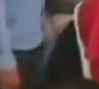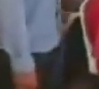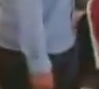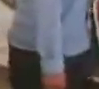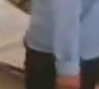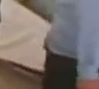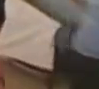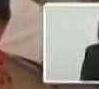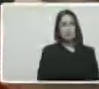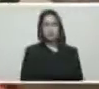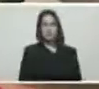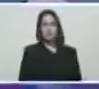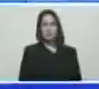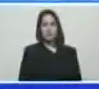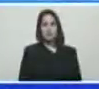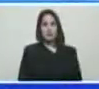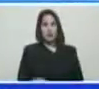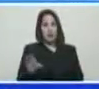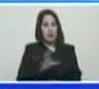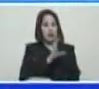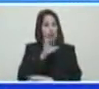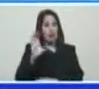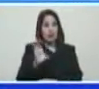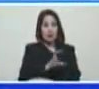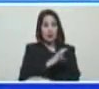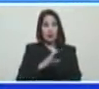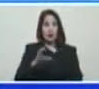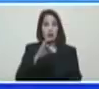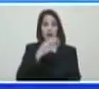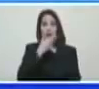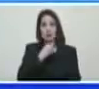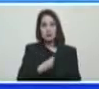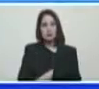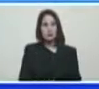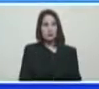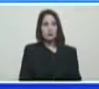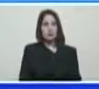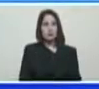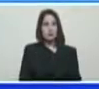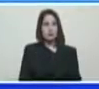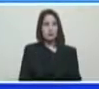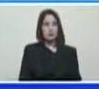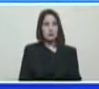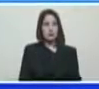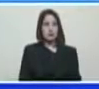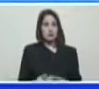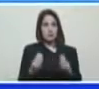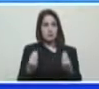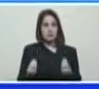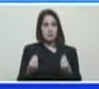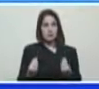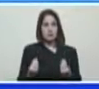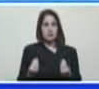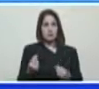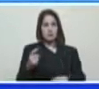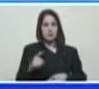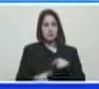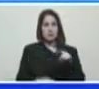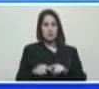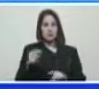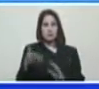qué bueno suena La gaita gaita gaita gaita gaita mis saludos entonces hoy Estamos de